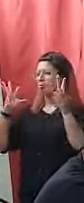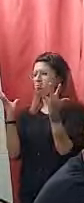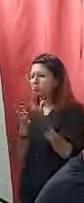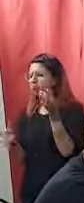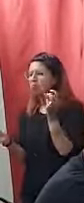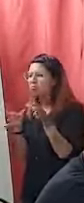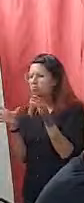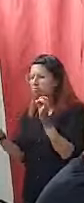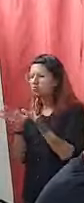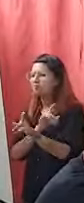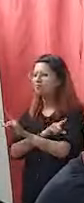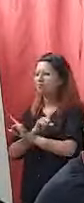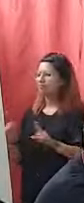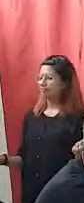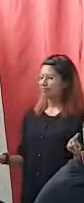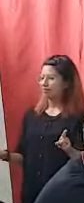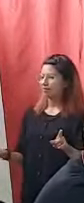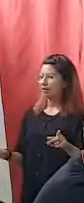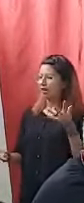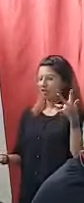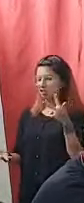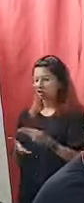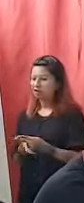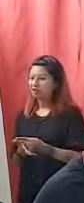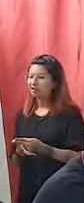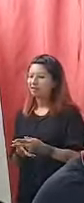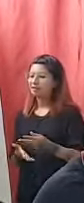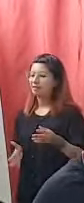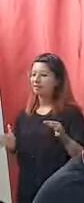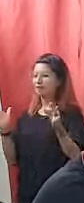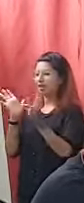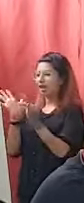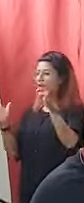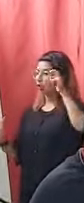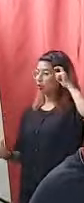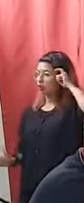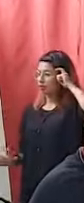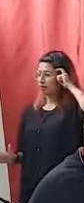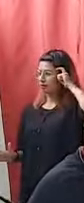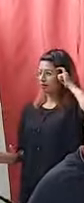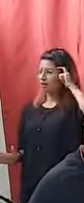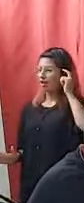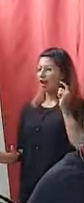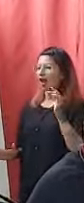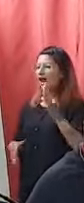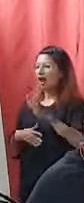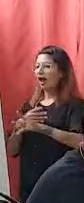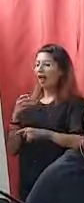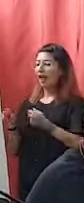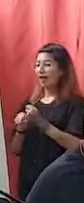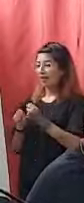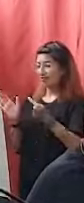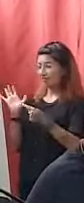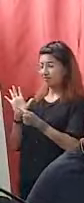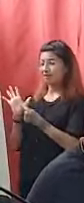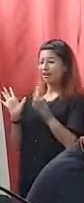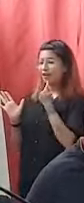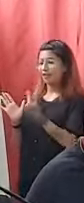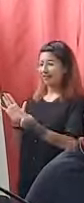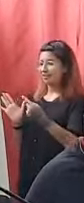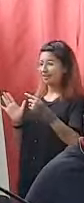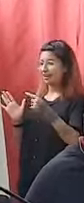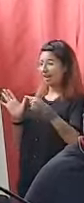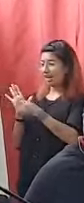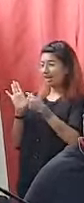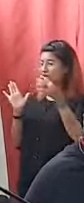dentro del ámbito administrativo municipal. Artículo 10. A los fines expresados en el artículo 9 de la